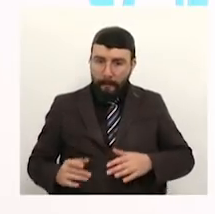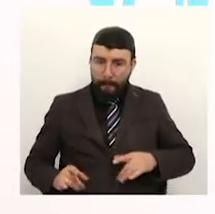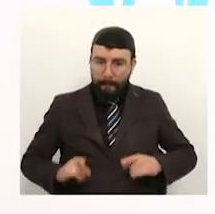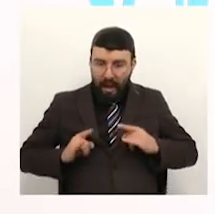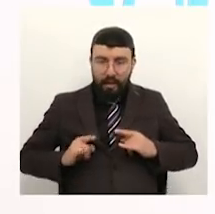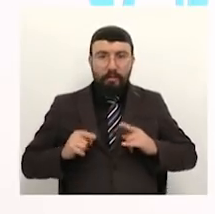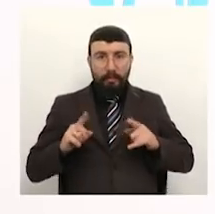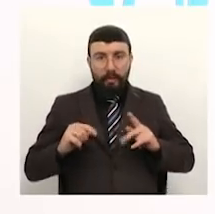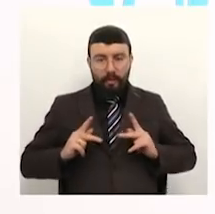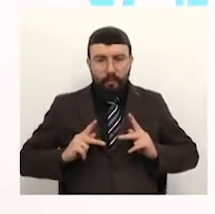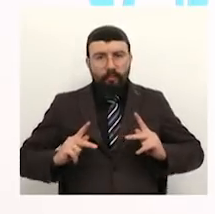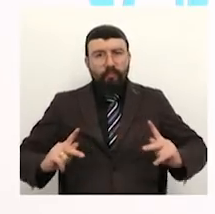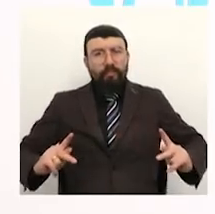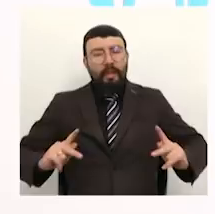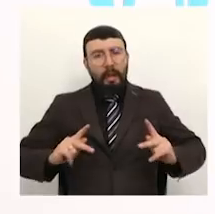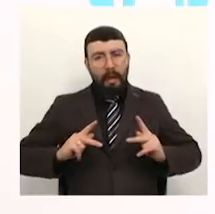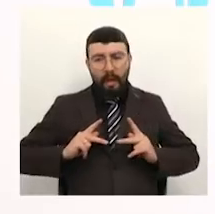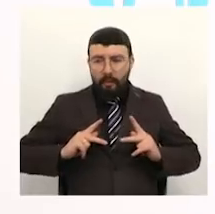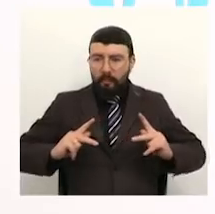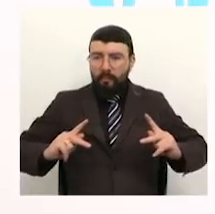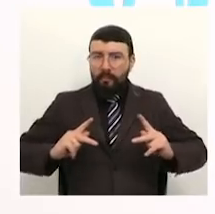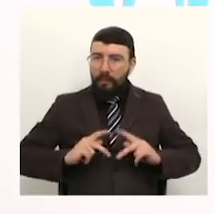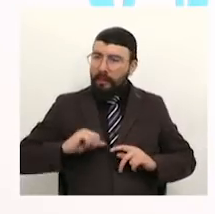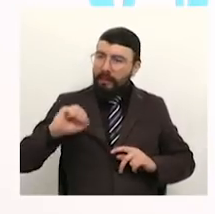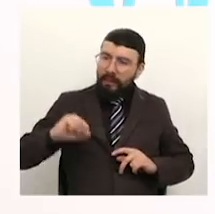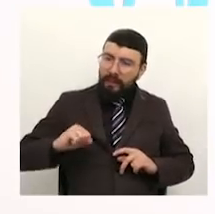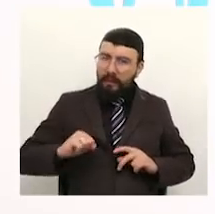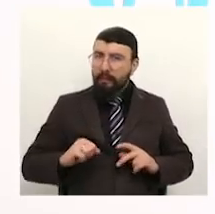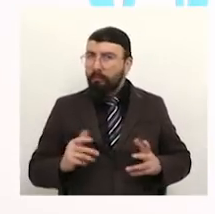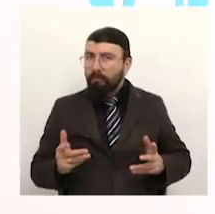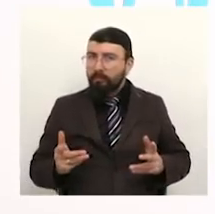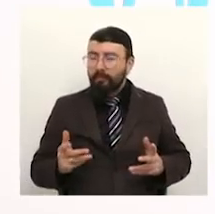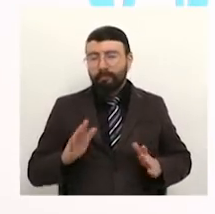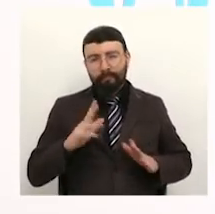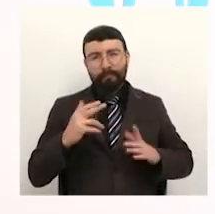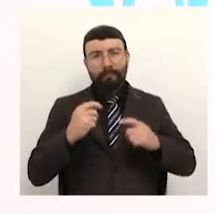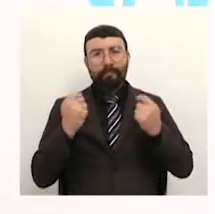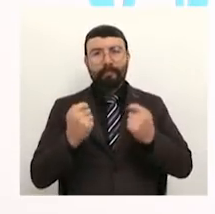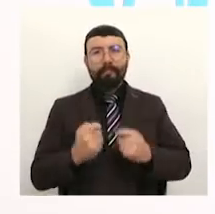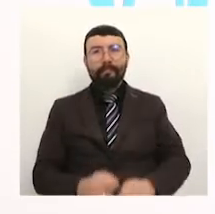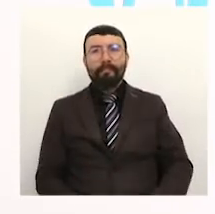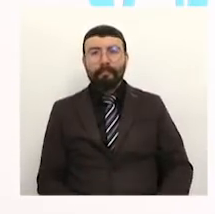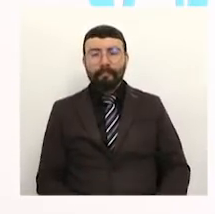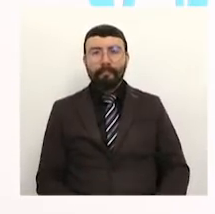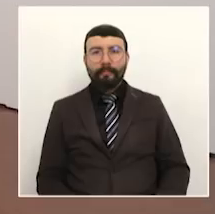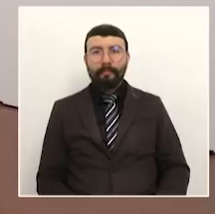afecta al pulmón lleva a una enfermedad pulmonar después de este corte comerciales